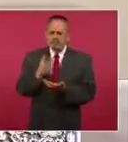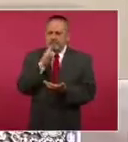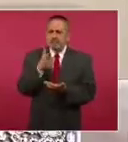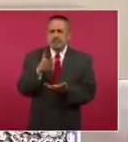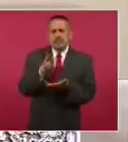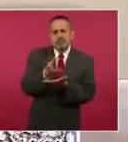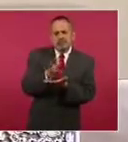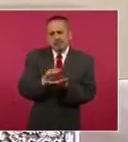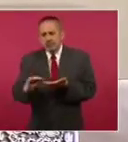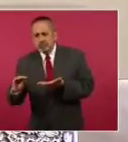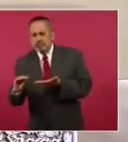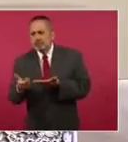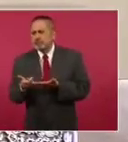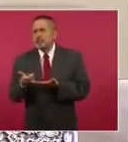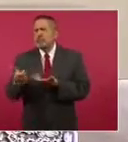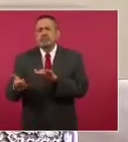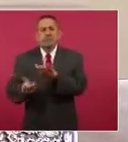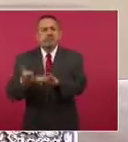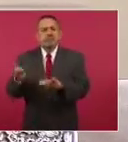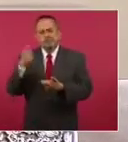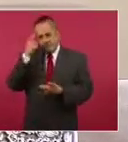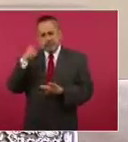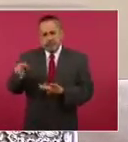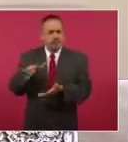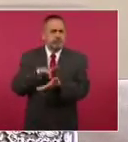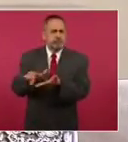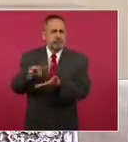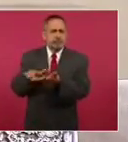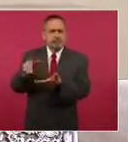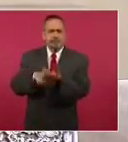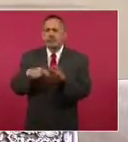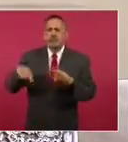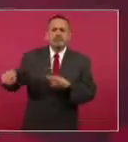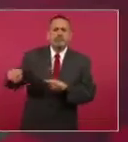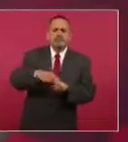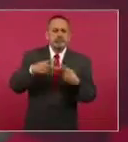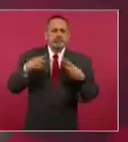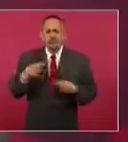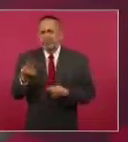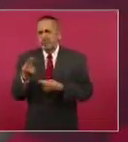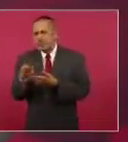para apoyar a la gente que lo necesita.